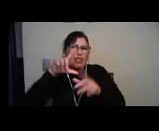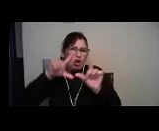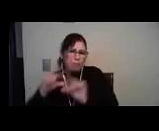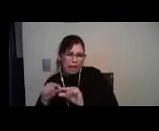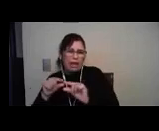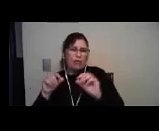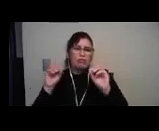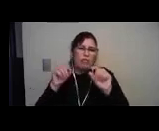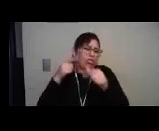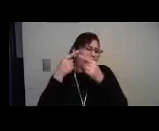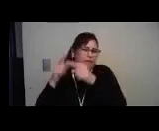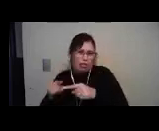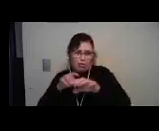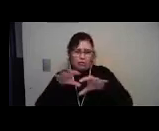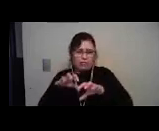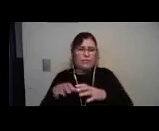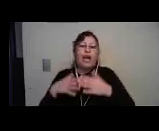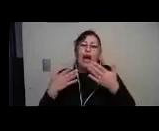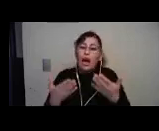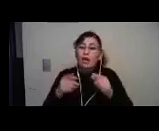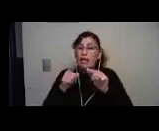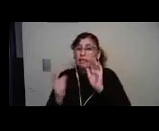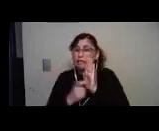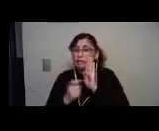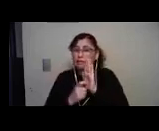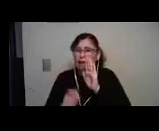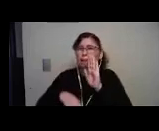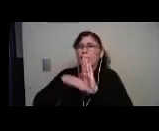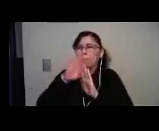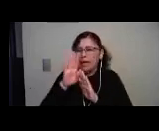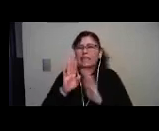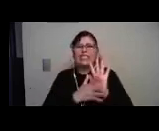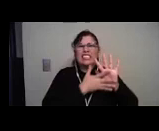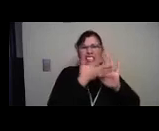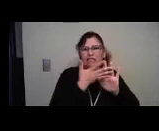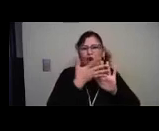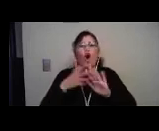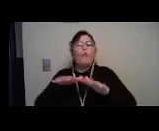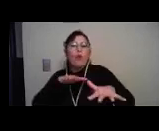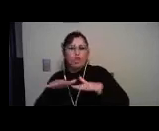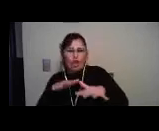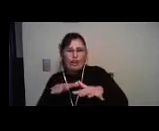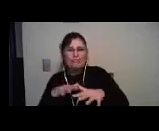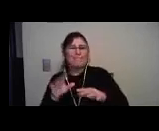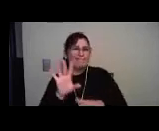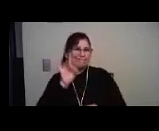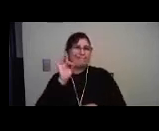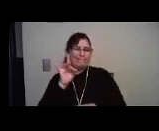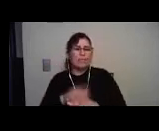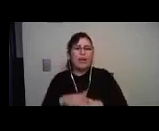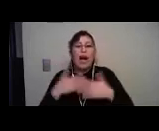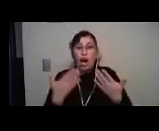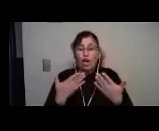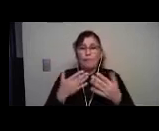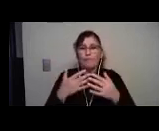mixtos vamos a encontrar más probablemente alteraciones de tipo sensitivo motora, ¿ya? Y los nervios autónomos que tienen